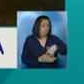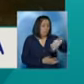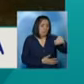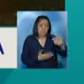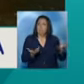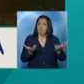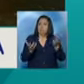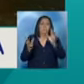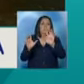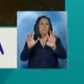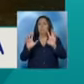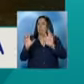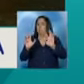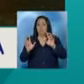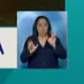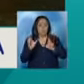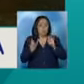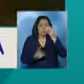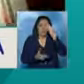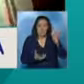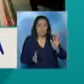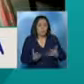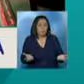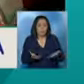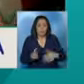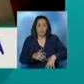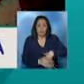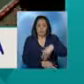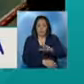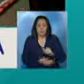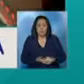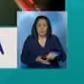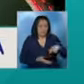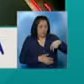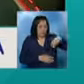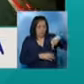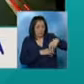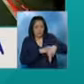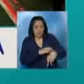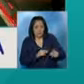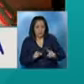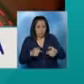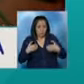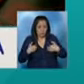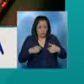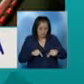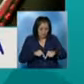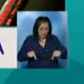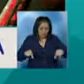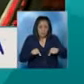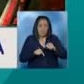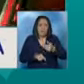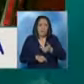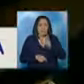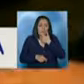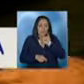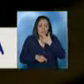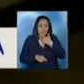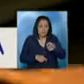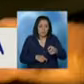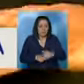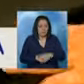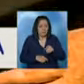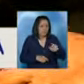no, la gente no va a saber por dónde salir, ¿no? Los escalones de las escaleras tampoco tienen la cinta amarilla. Estas cintas que son muy